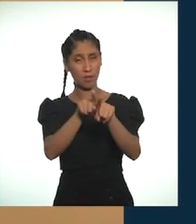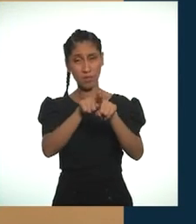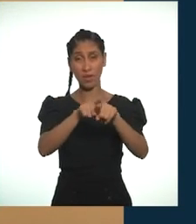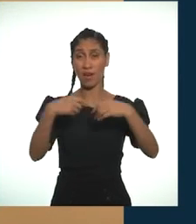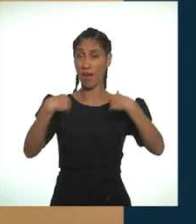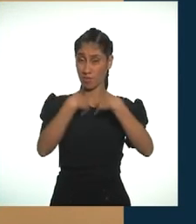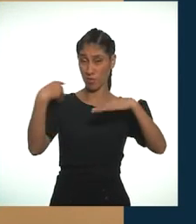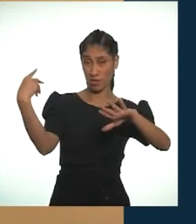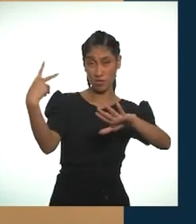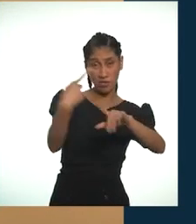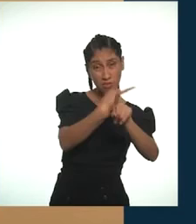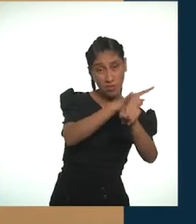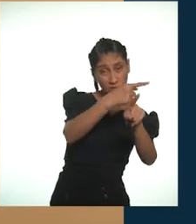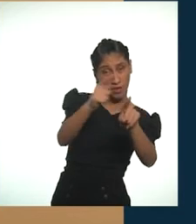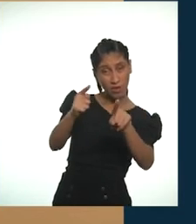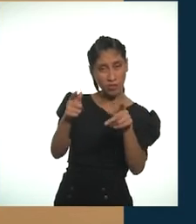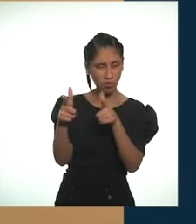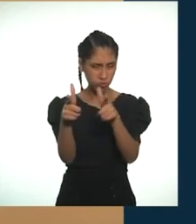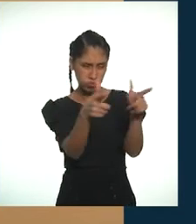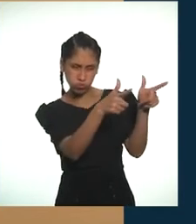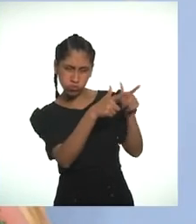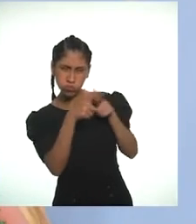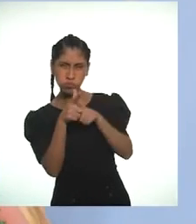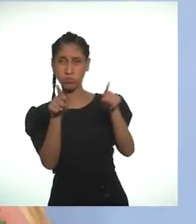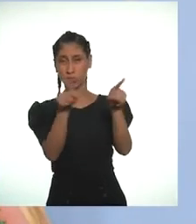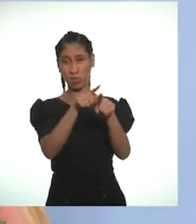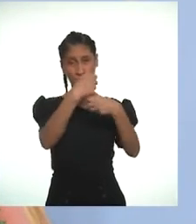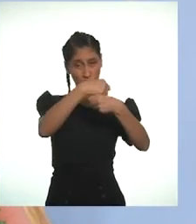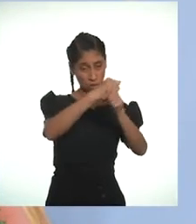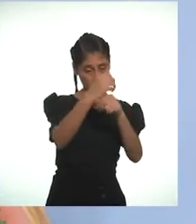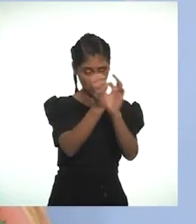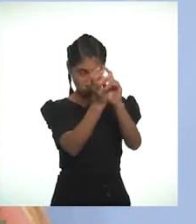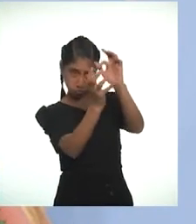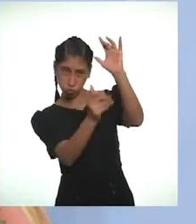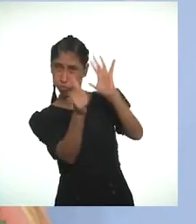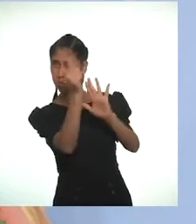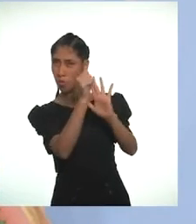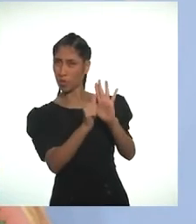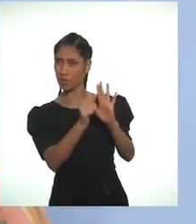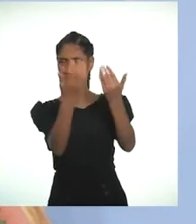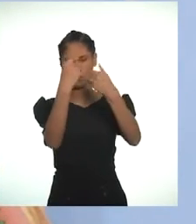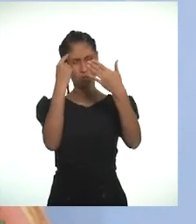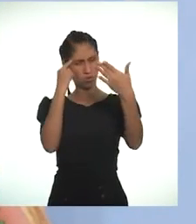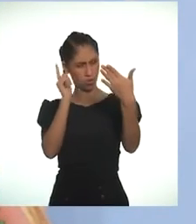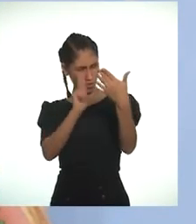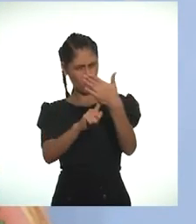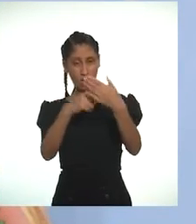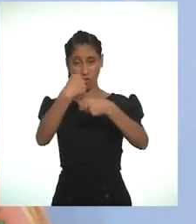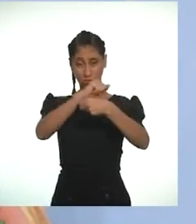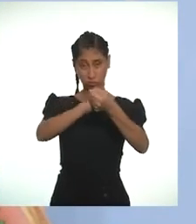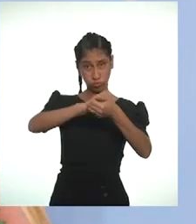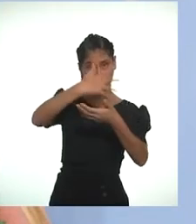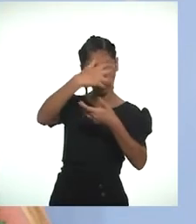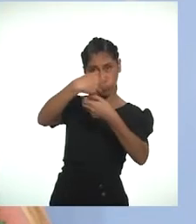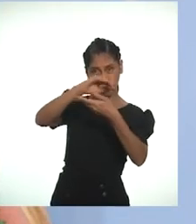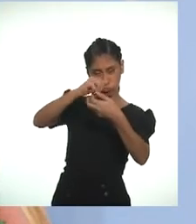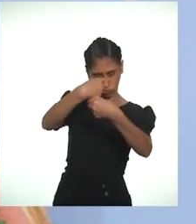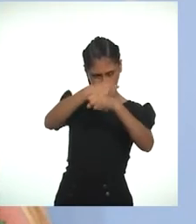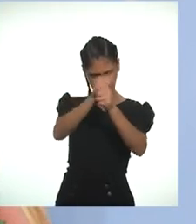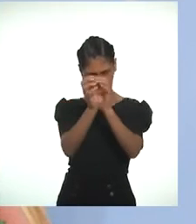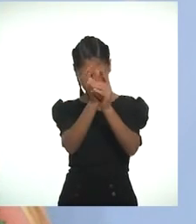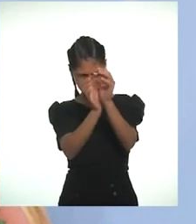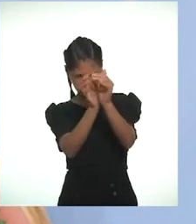ganadería y también a la artesanía. Es claro que a través de estas artesanías se expresa la identidad de los